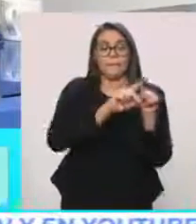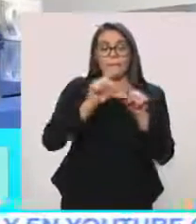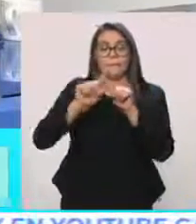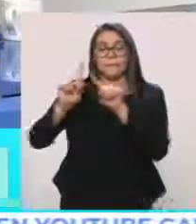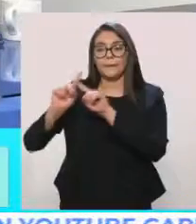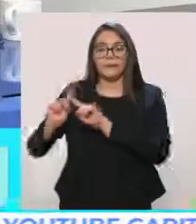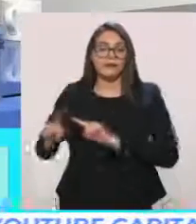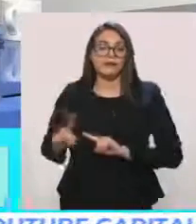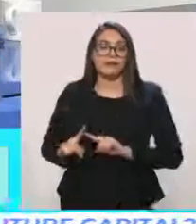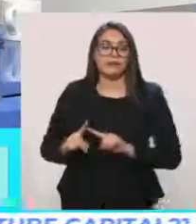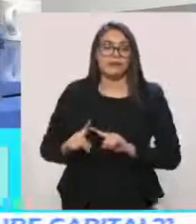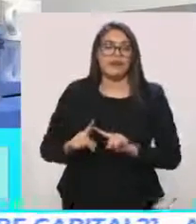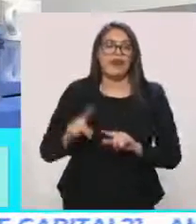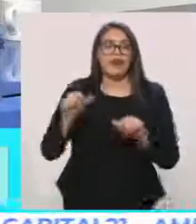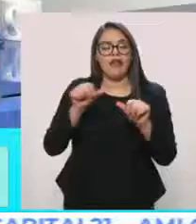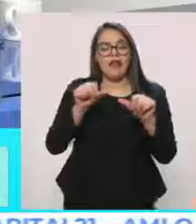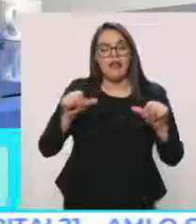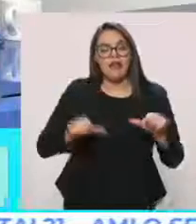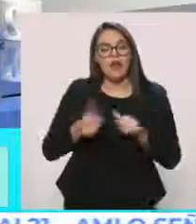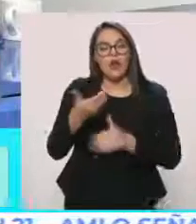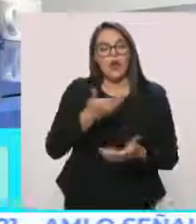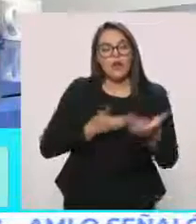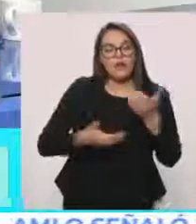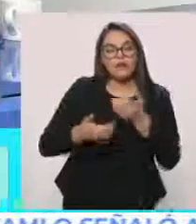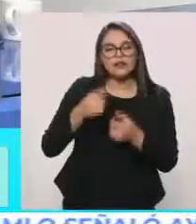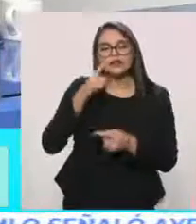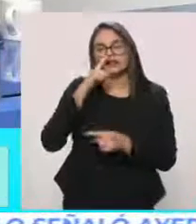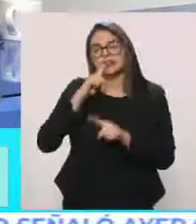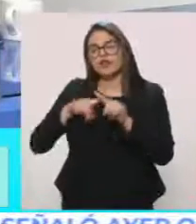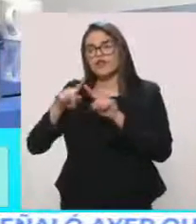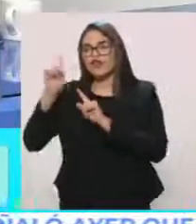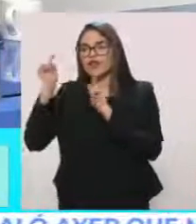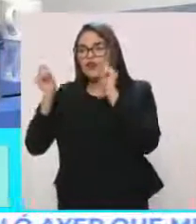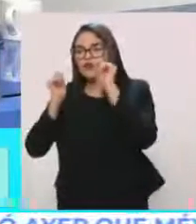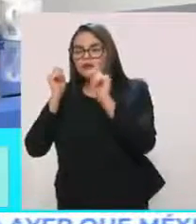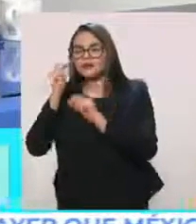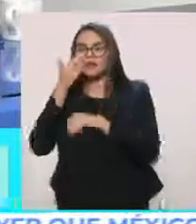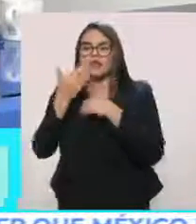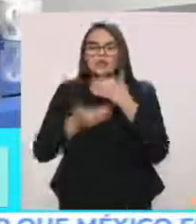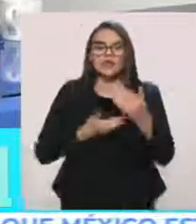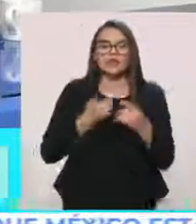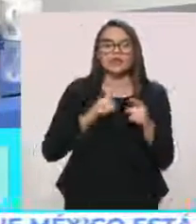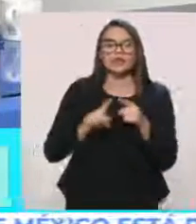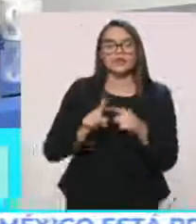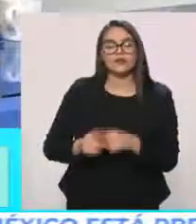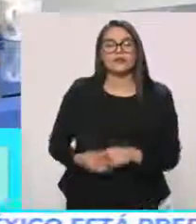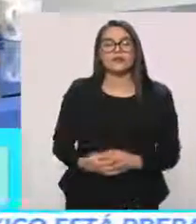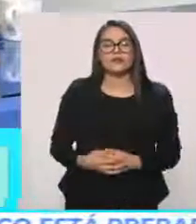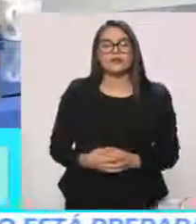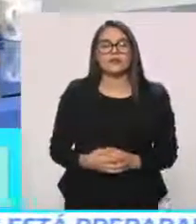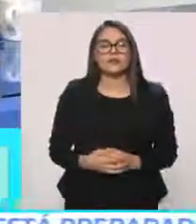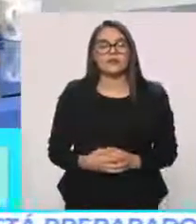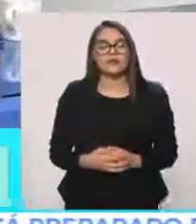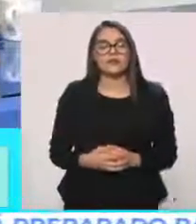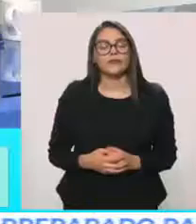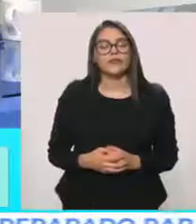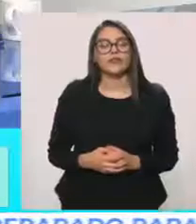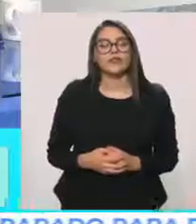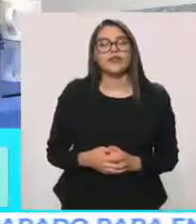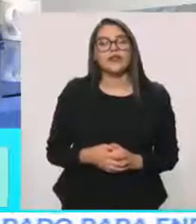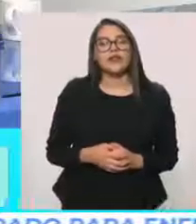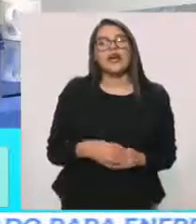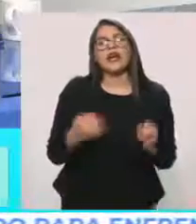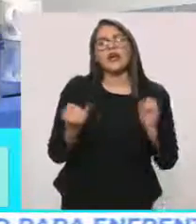capacitaciones en las áreas de comercio, de servicios y de turismo, pero también en materia de superación y qué